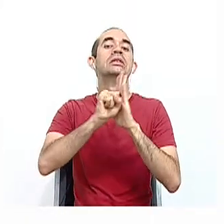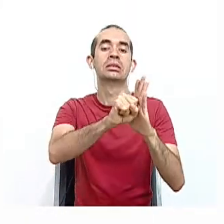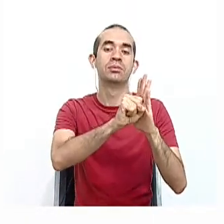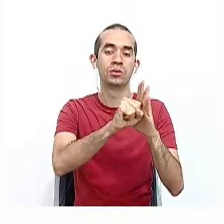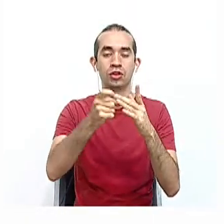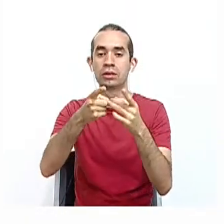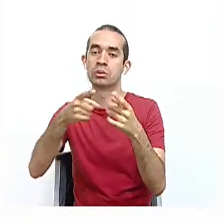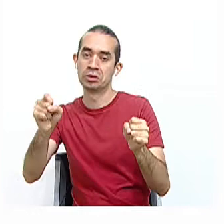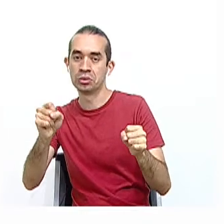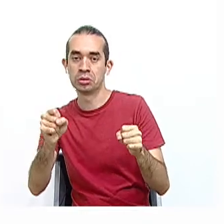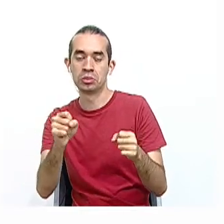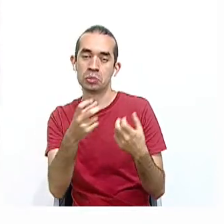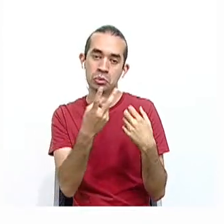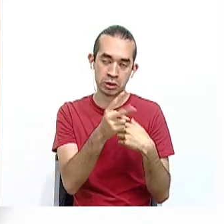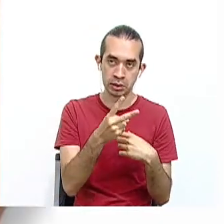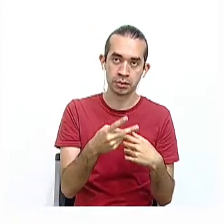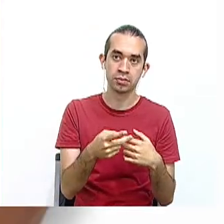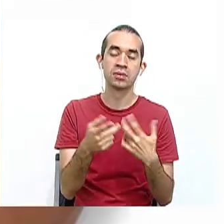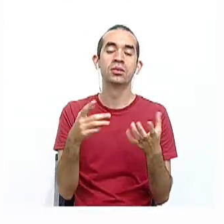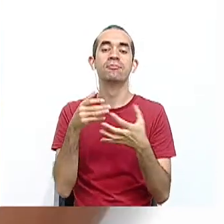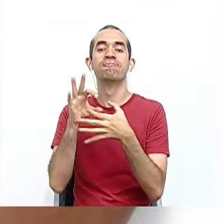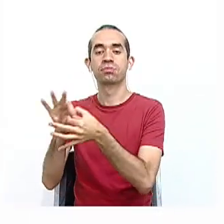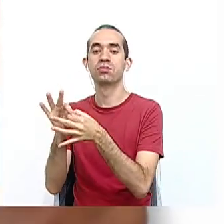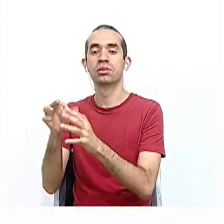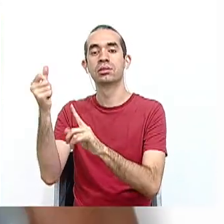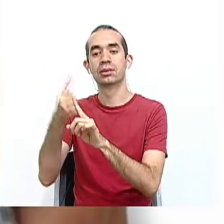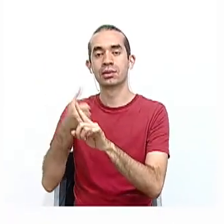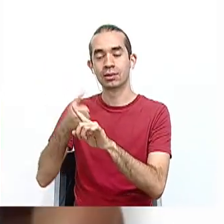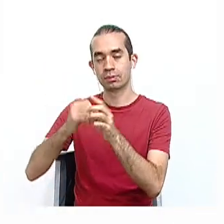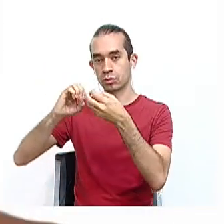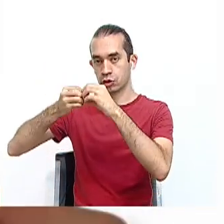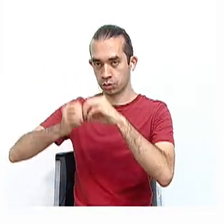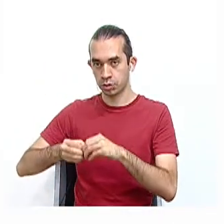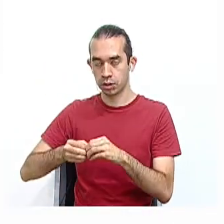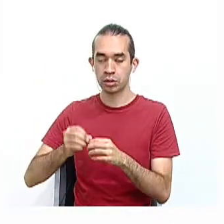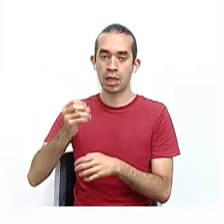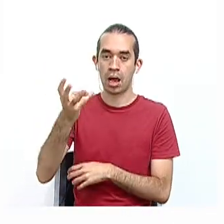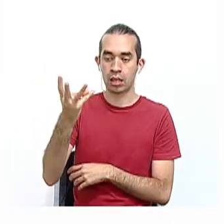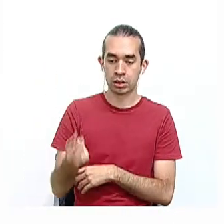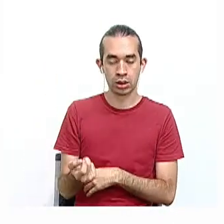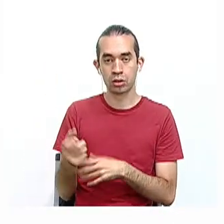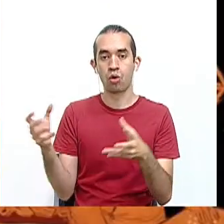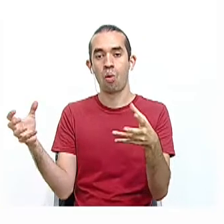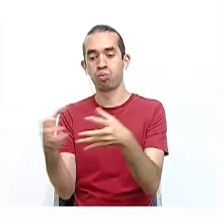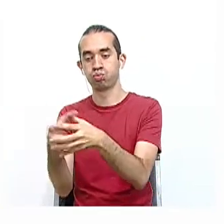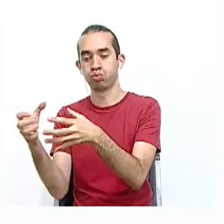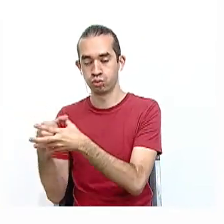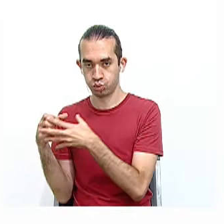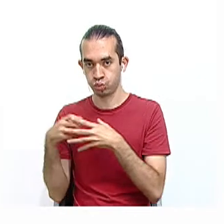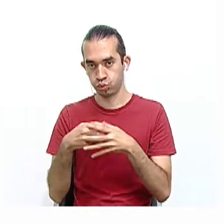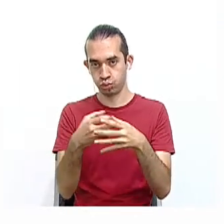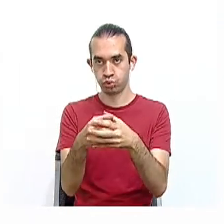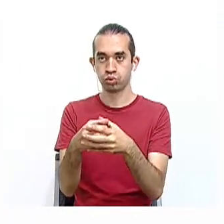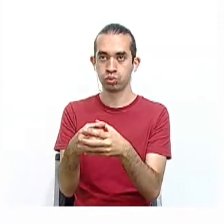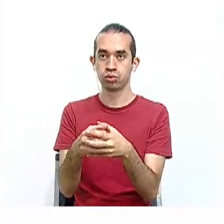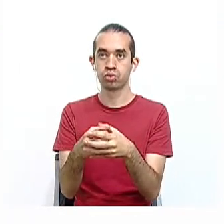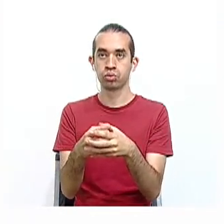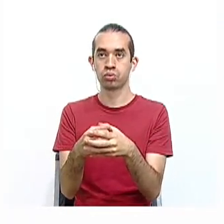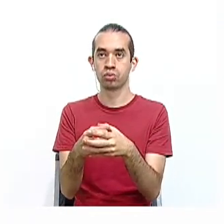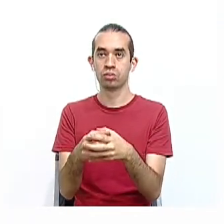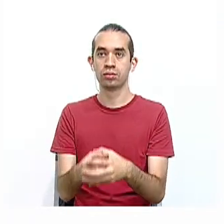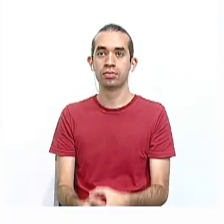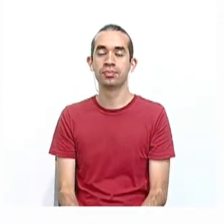lingüístico para representar cada uno de los números, cantidades o conjuntos de unidades.